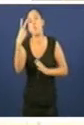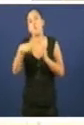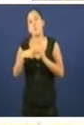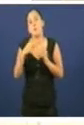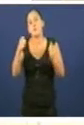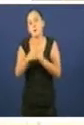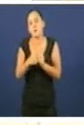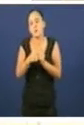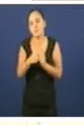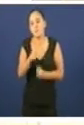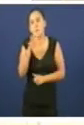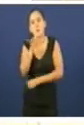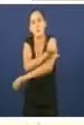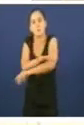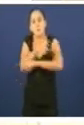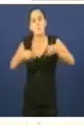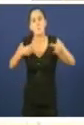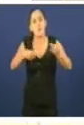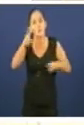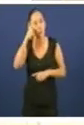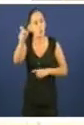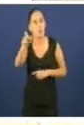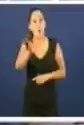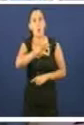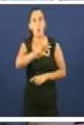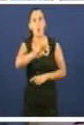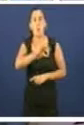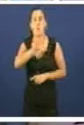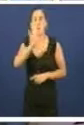súa intervención o consellero de Medio Rural, don Samuel Juárez Casado.